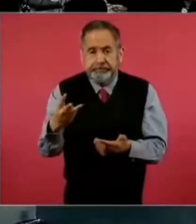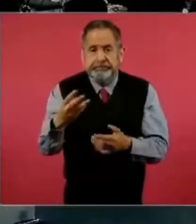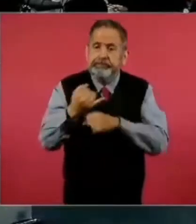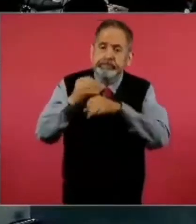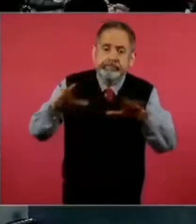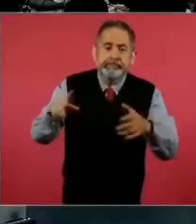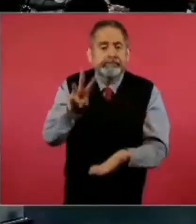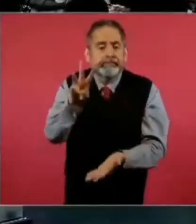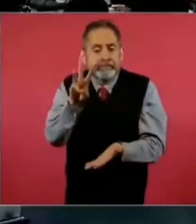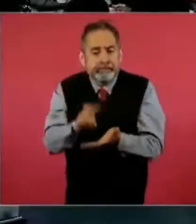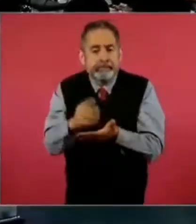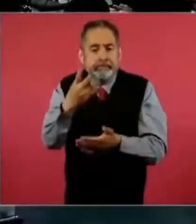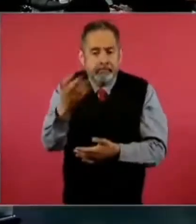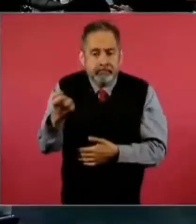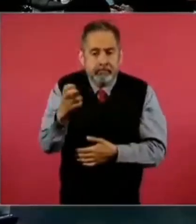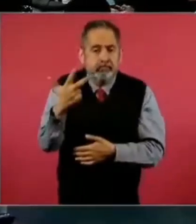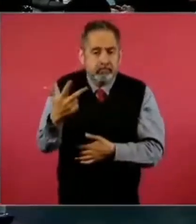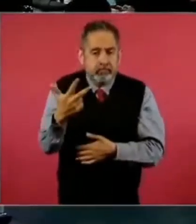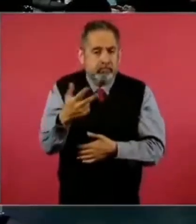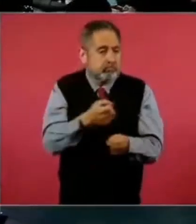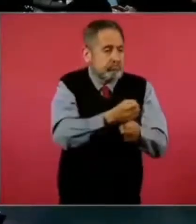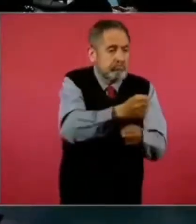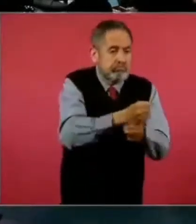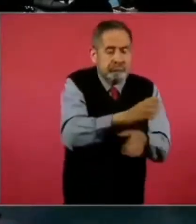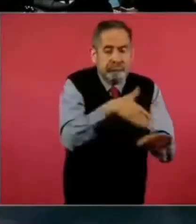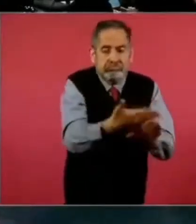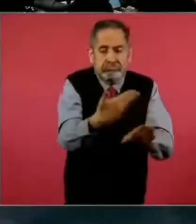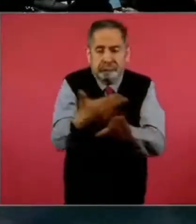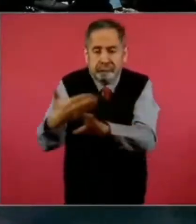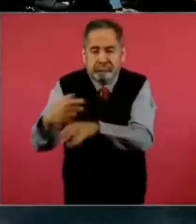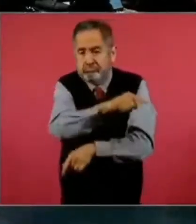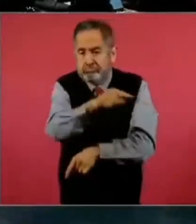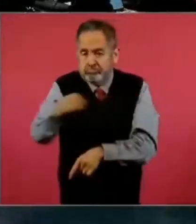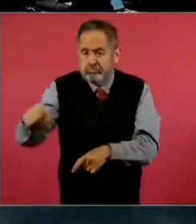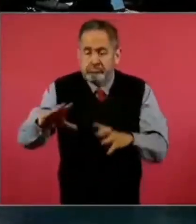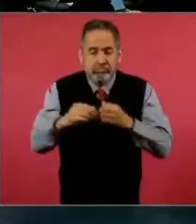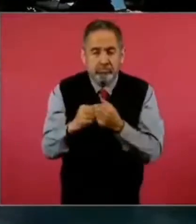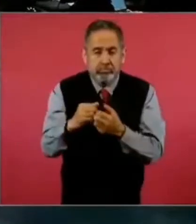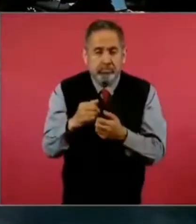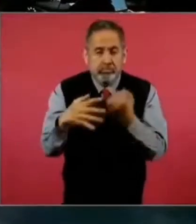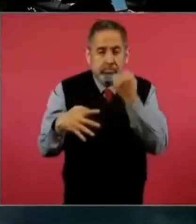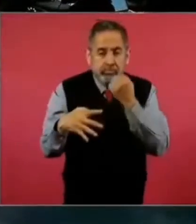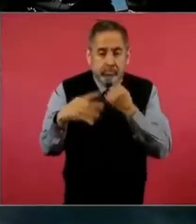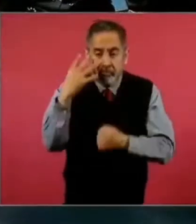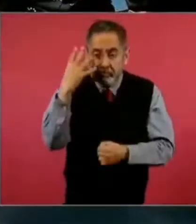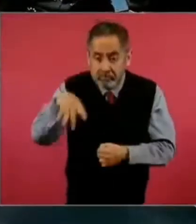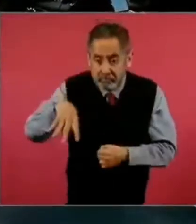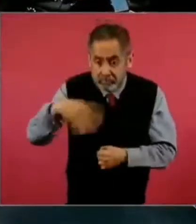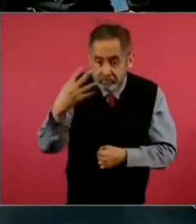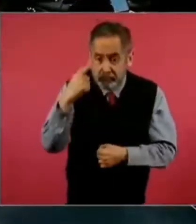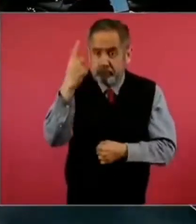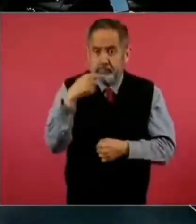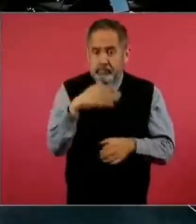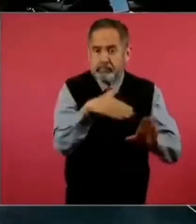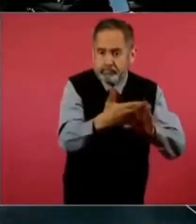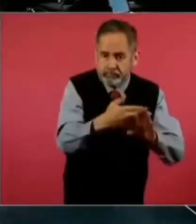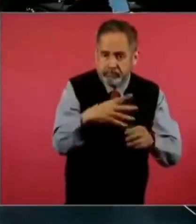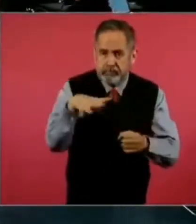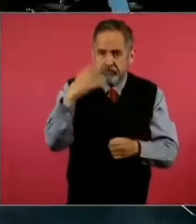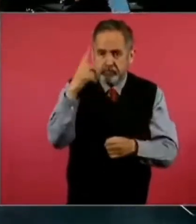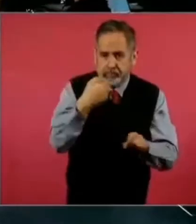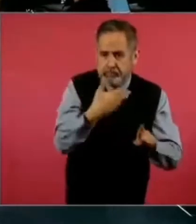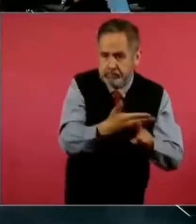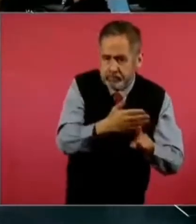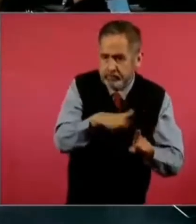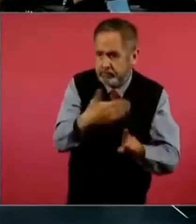de 3.408 agresiones, lo que equivale a una agresión cada 14 horas. Estas son intimidación